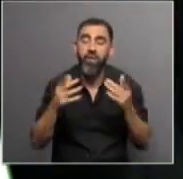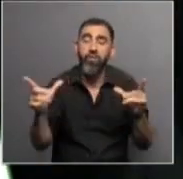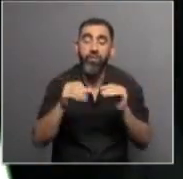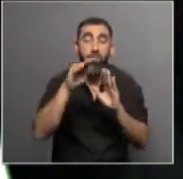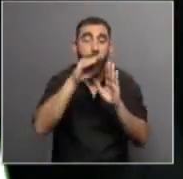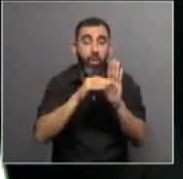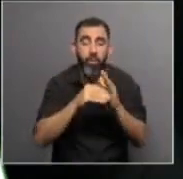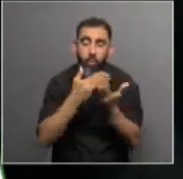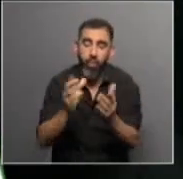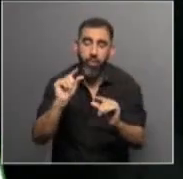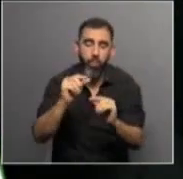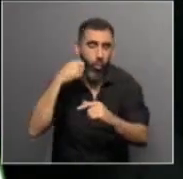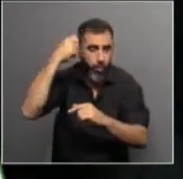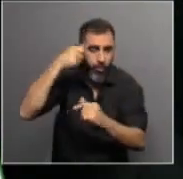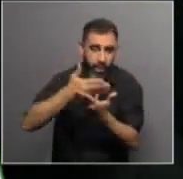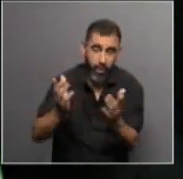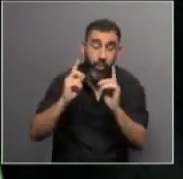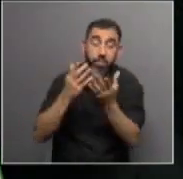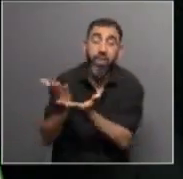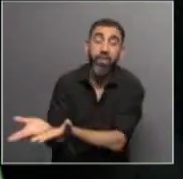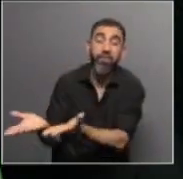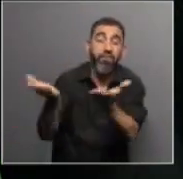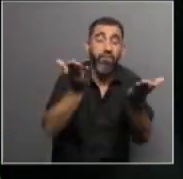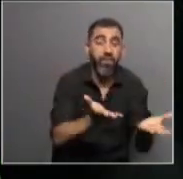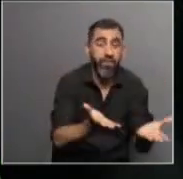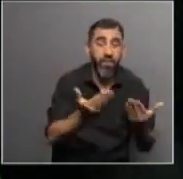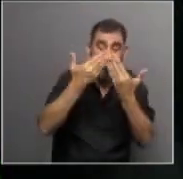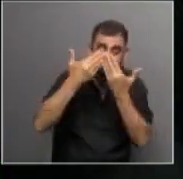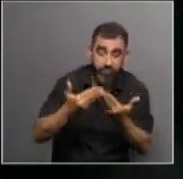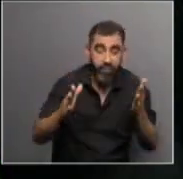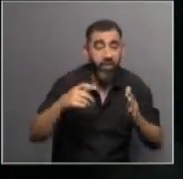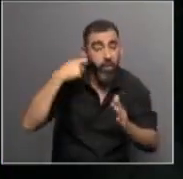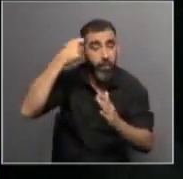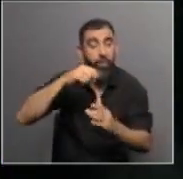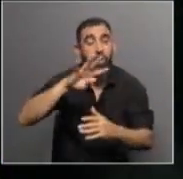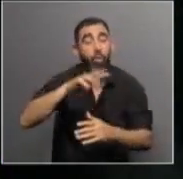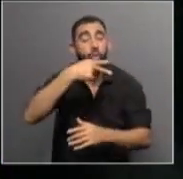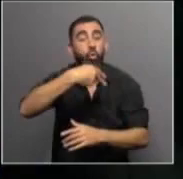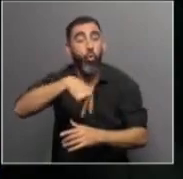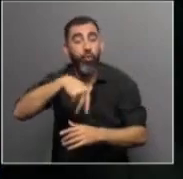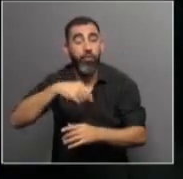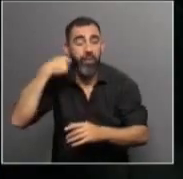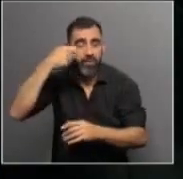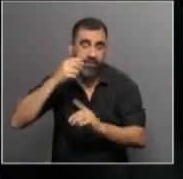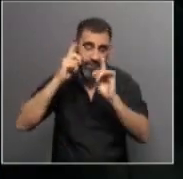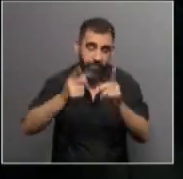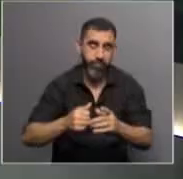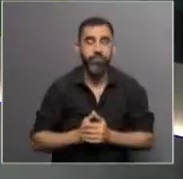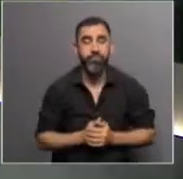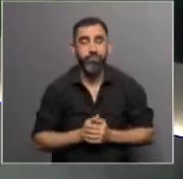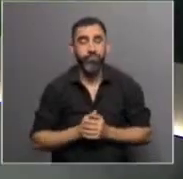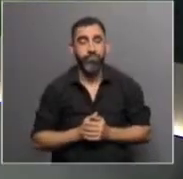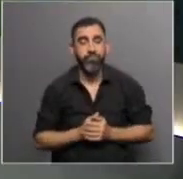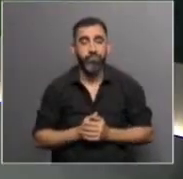con el tráiler de la película y la invitación a cuando se estrene a partir del 4 de noviembre en los circuitos comerciales de Montevideo.